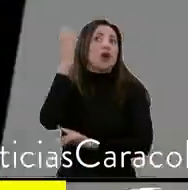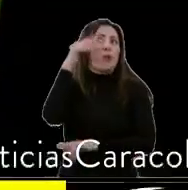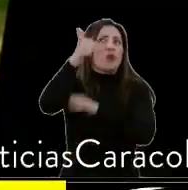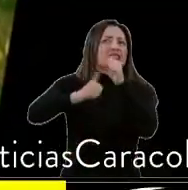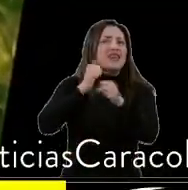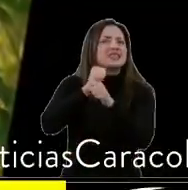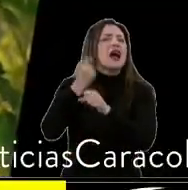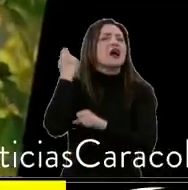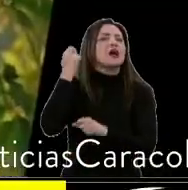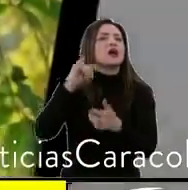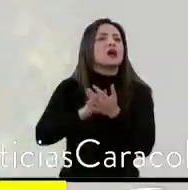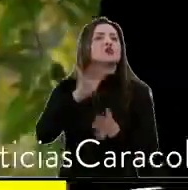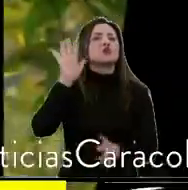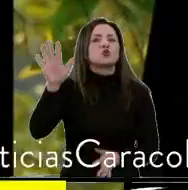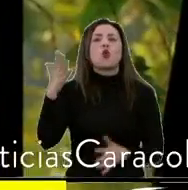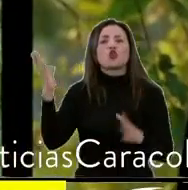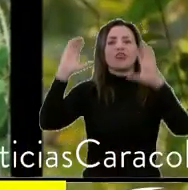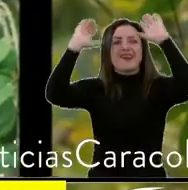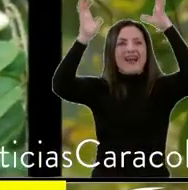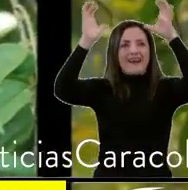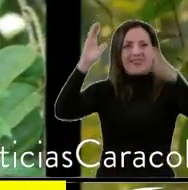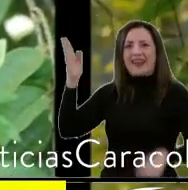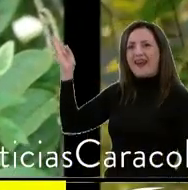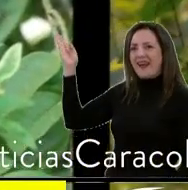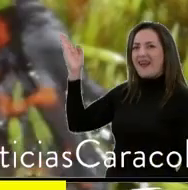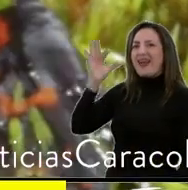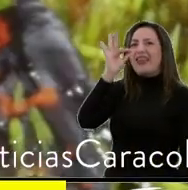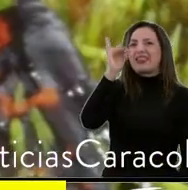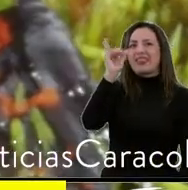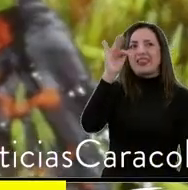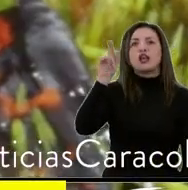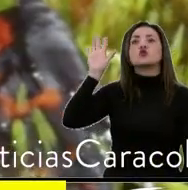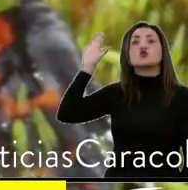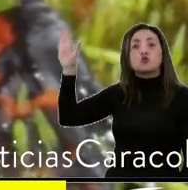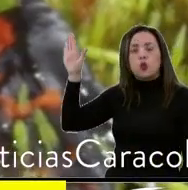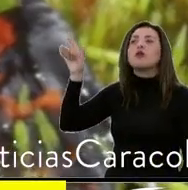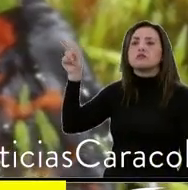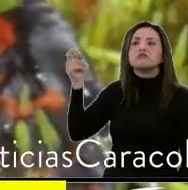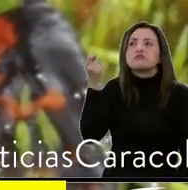que es el tití del Caquetá, y ya está críticamente amenazada. También